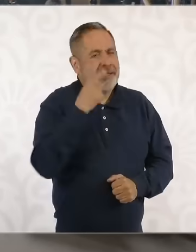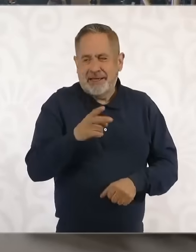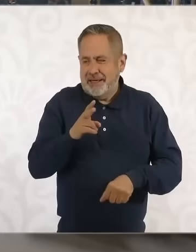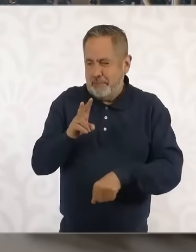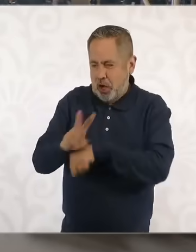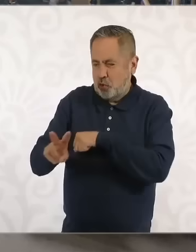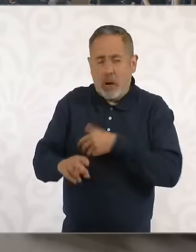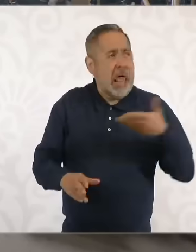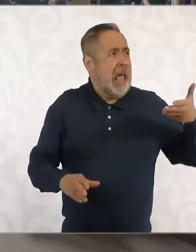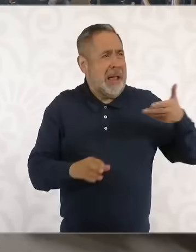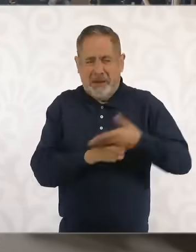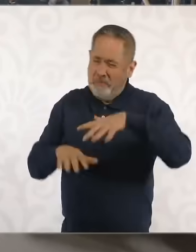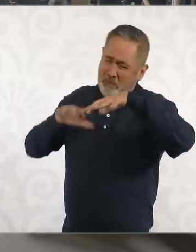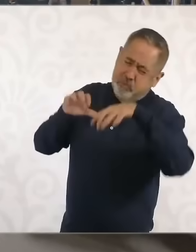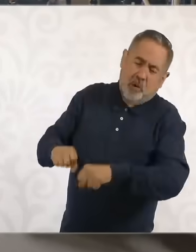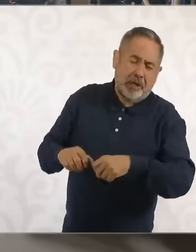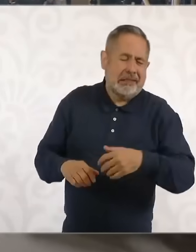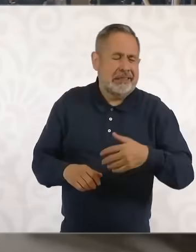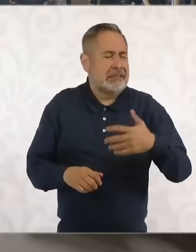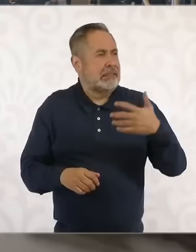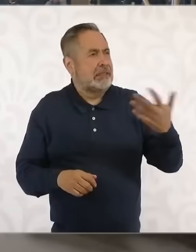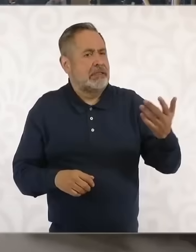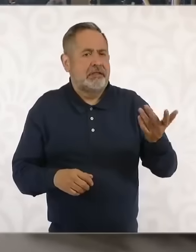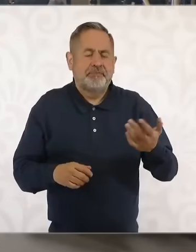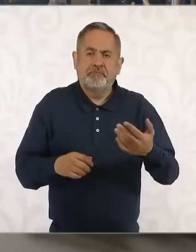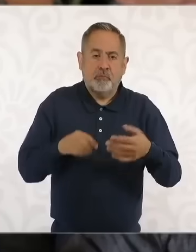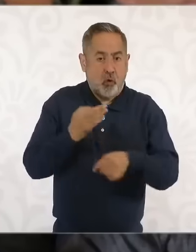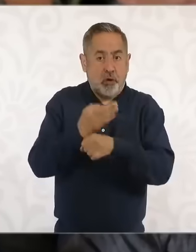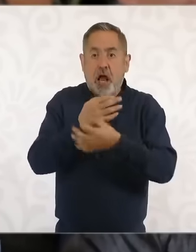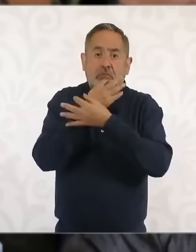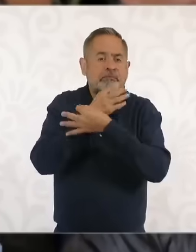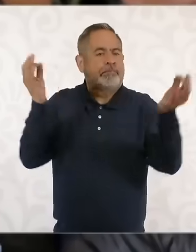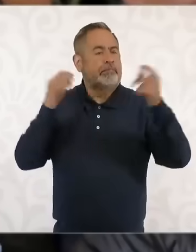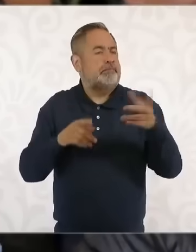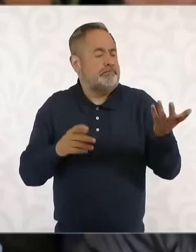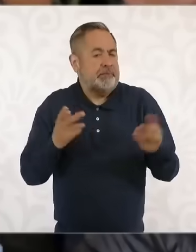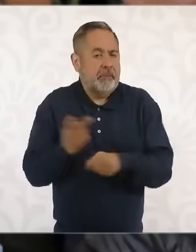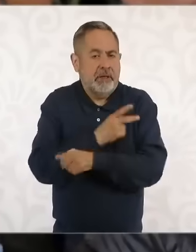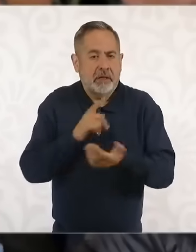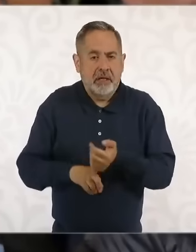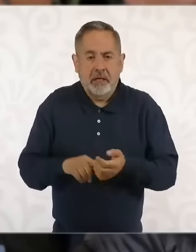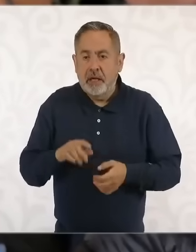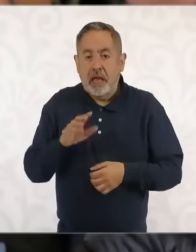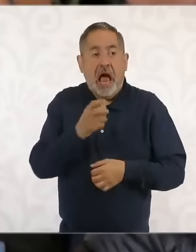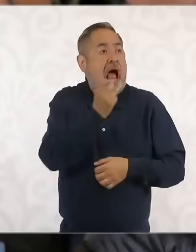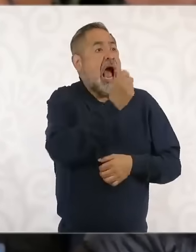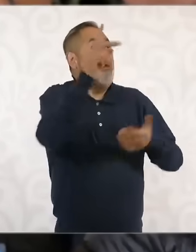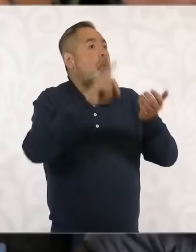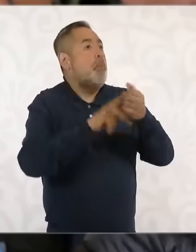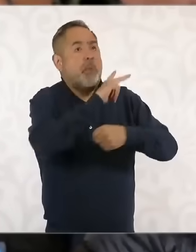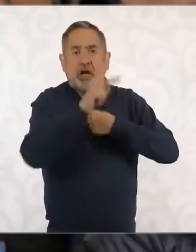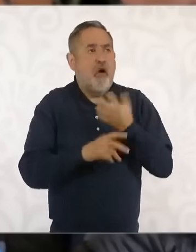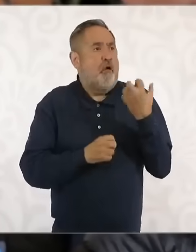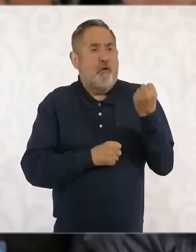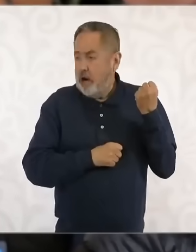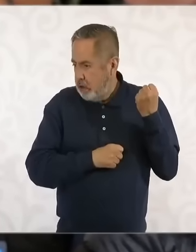venezolano, pero este mensaje que manda al resto del mundo de que si países hegemónicos quieren los recursos, pues van